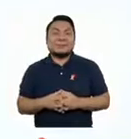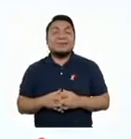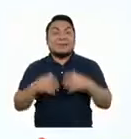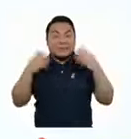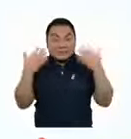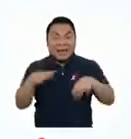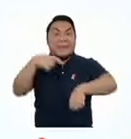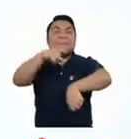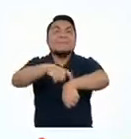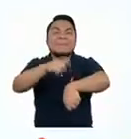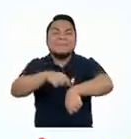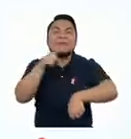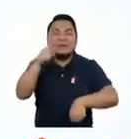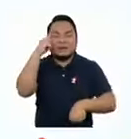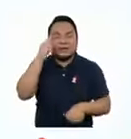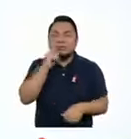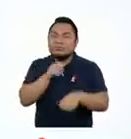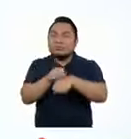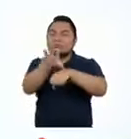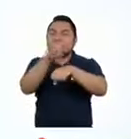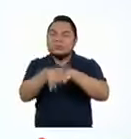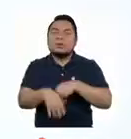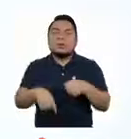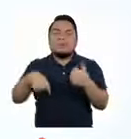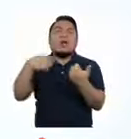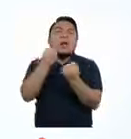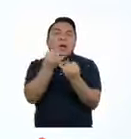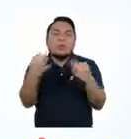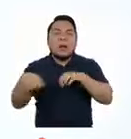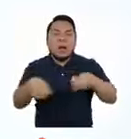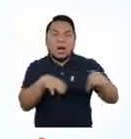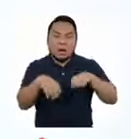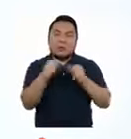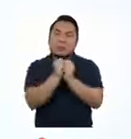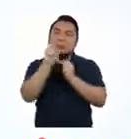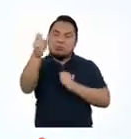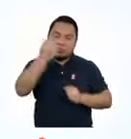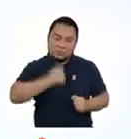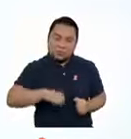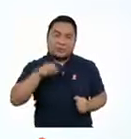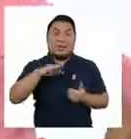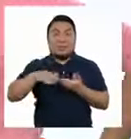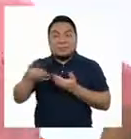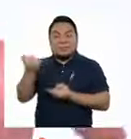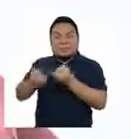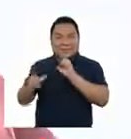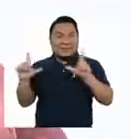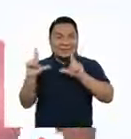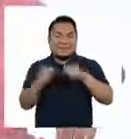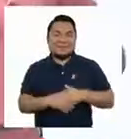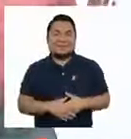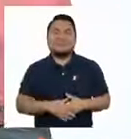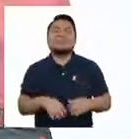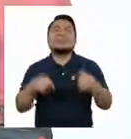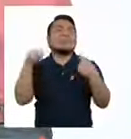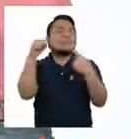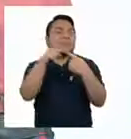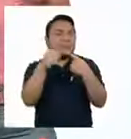Ha llegado el momento de sugerirles algunas actividades que pueden realizar juntos luego del programa. 1.